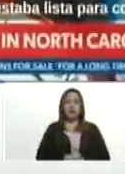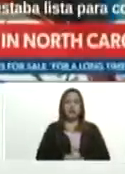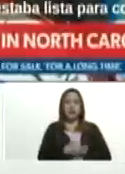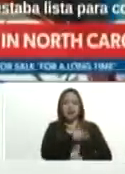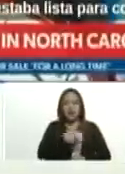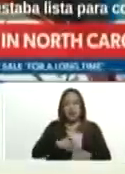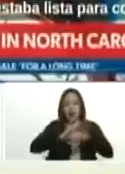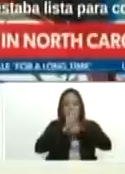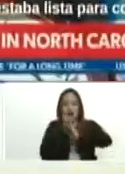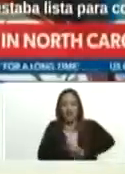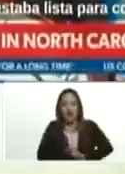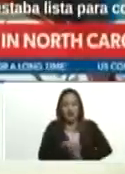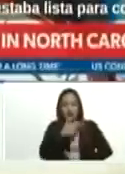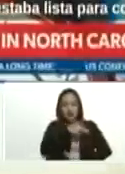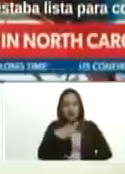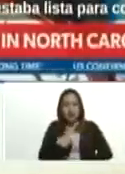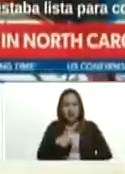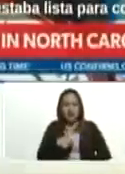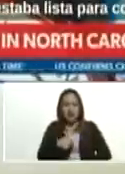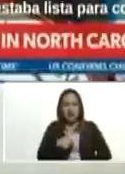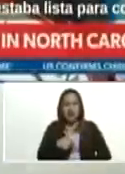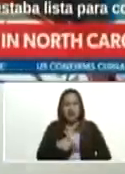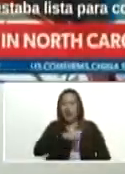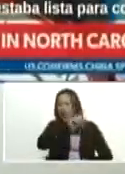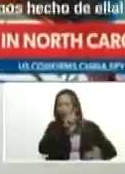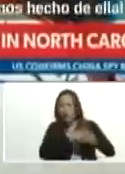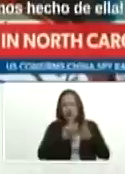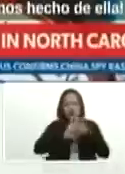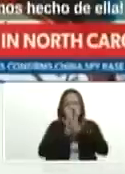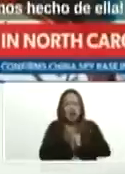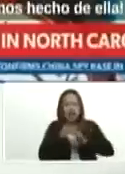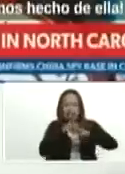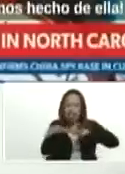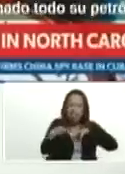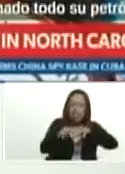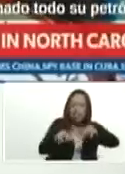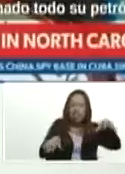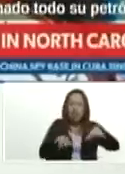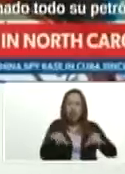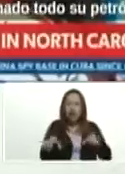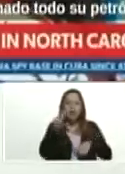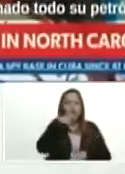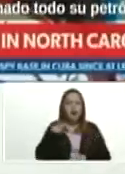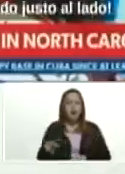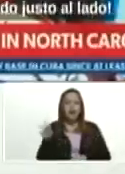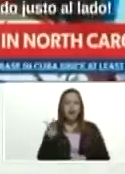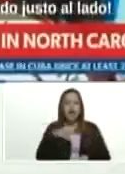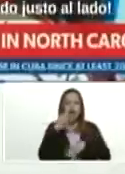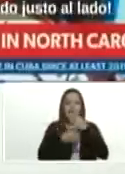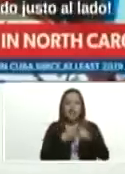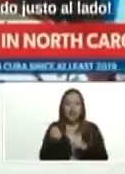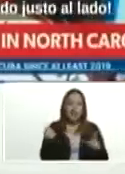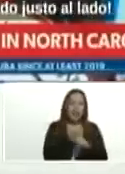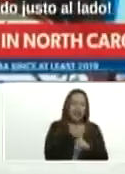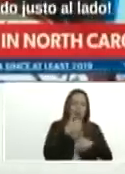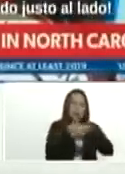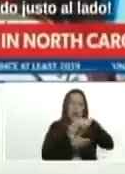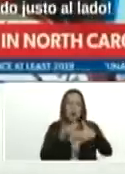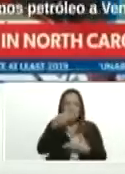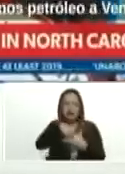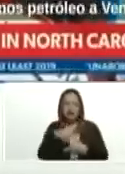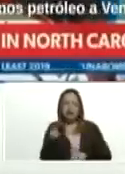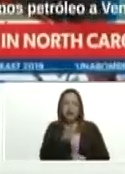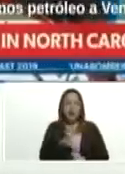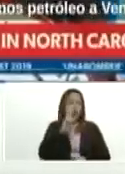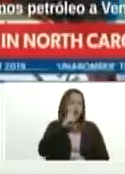Pretendieron colapsarnos, destruirnos, partirnos a pedazos, dividirnos, llenar de violencia a Venezuela. Y